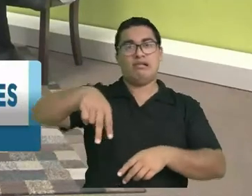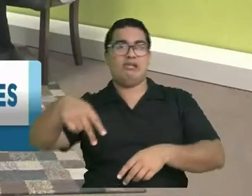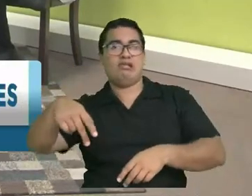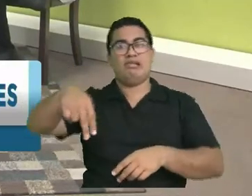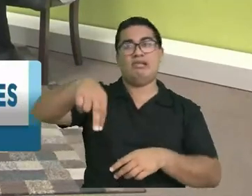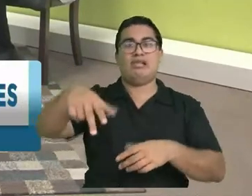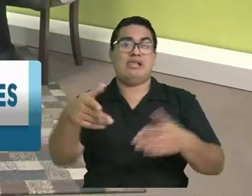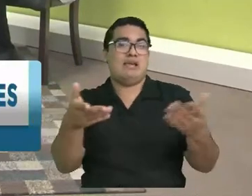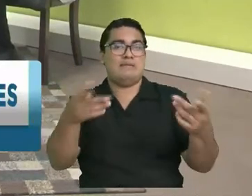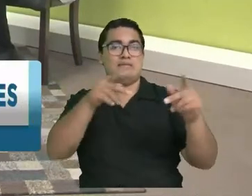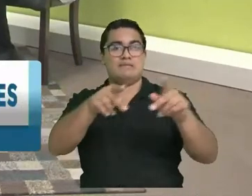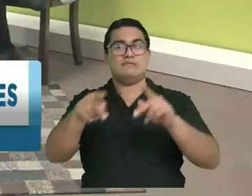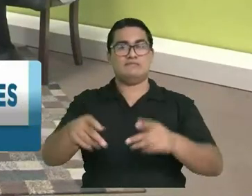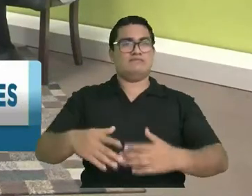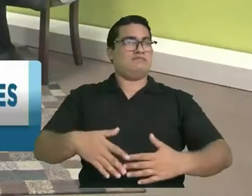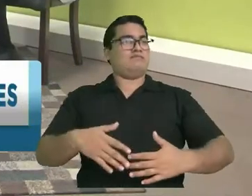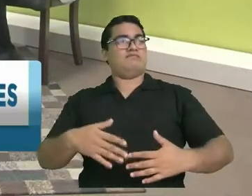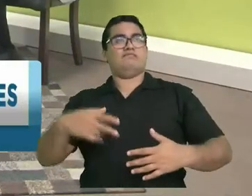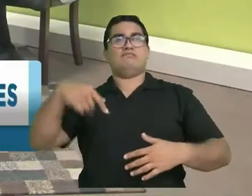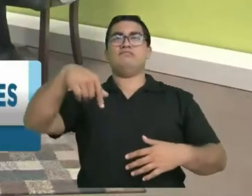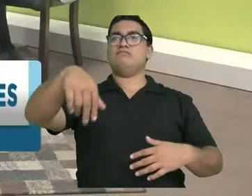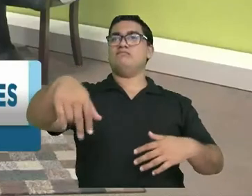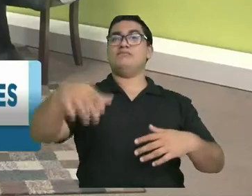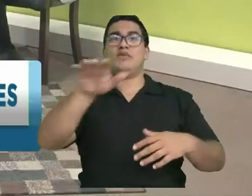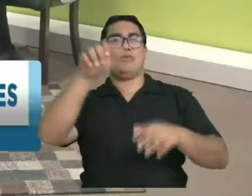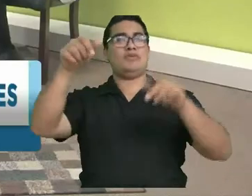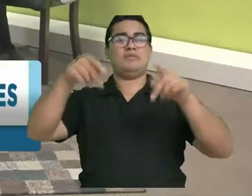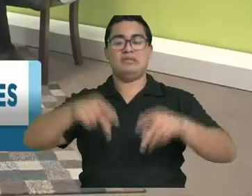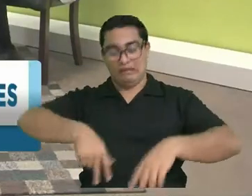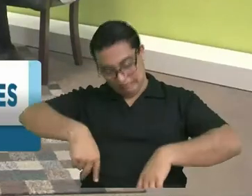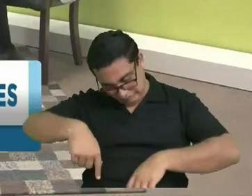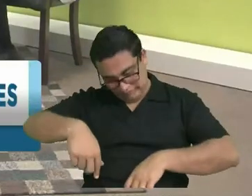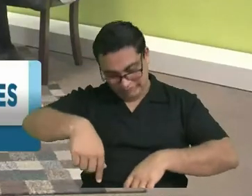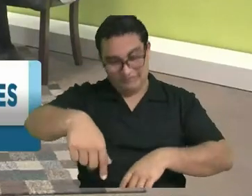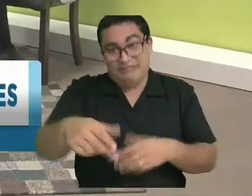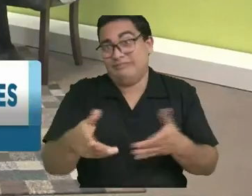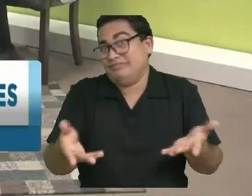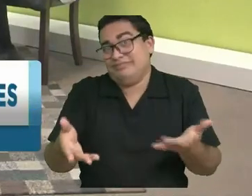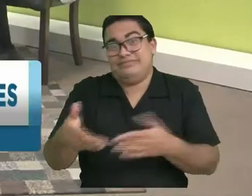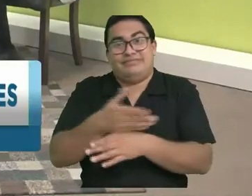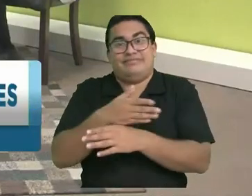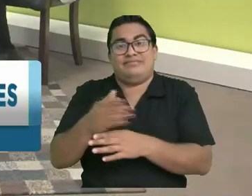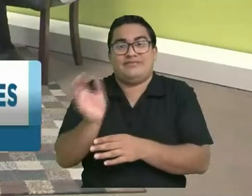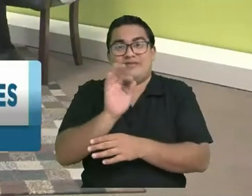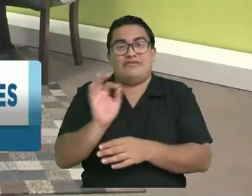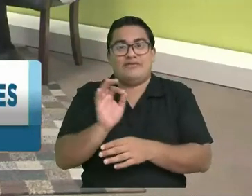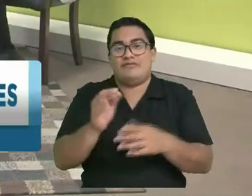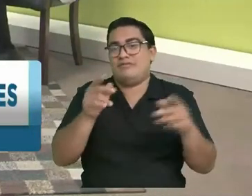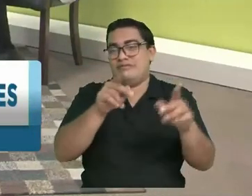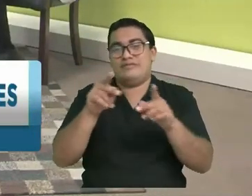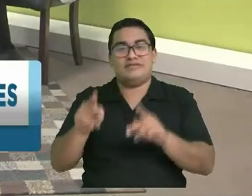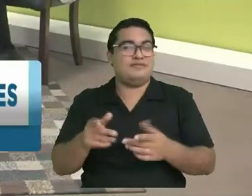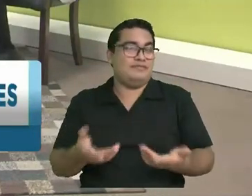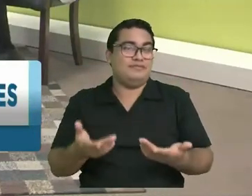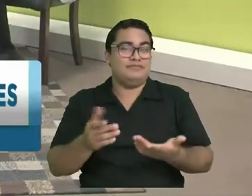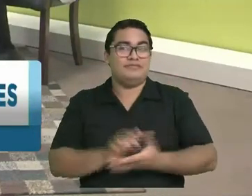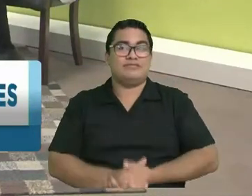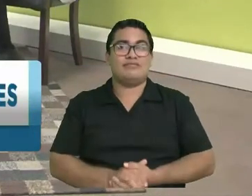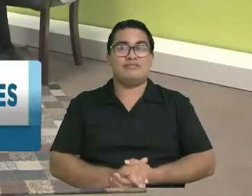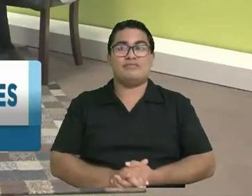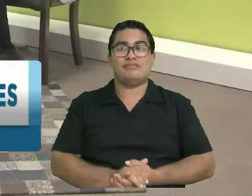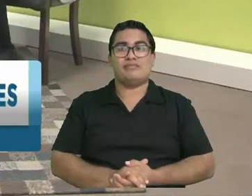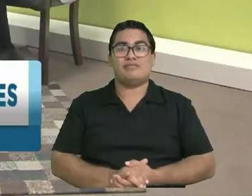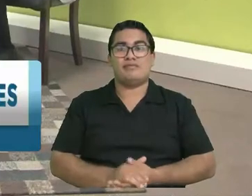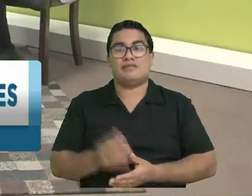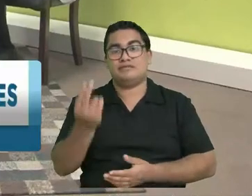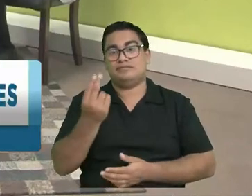uno más recto, más estilizados. Otros más encorvados. Otros más encorvados. Entonces, son cosas que sí tienen que ver con el